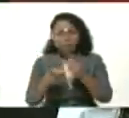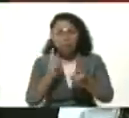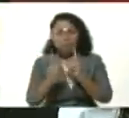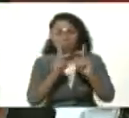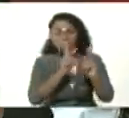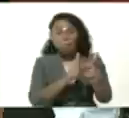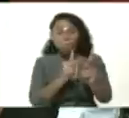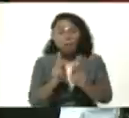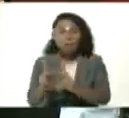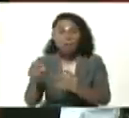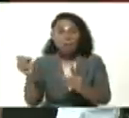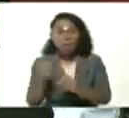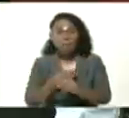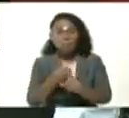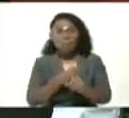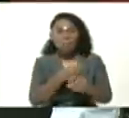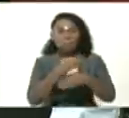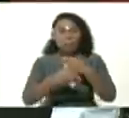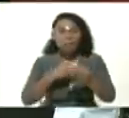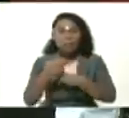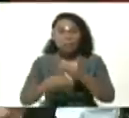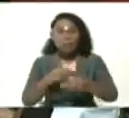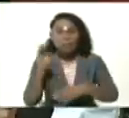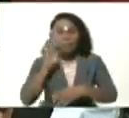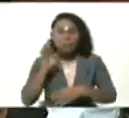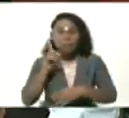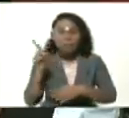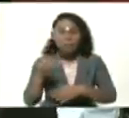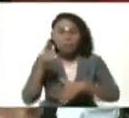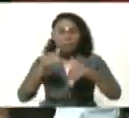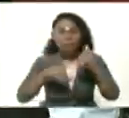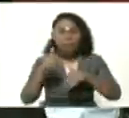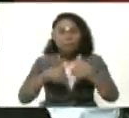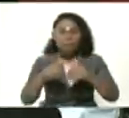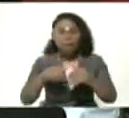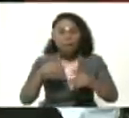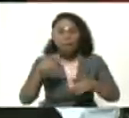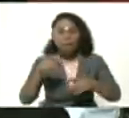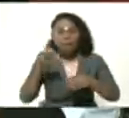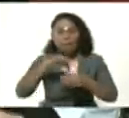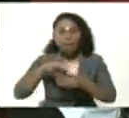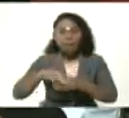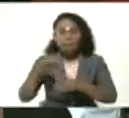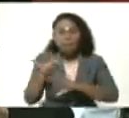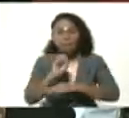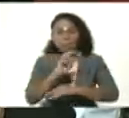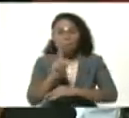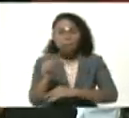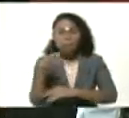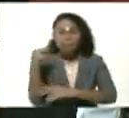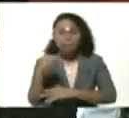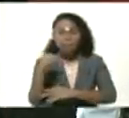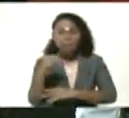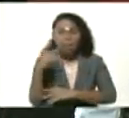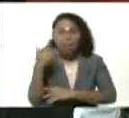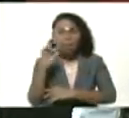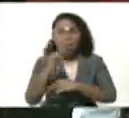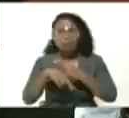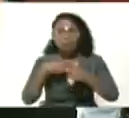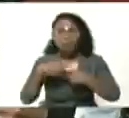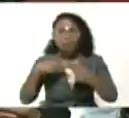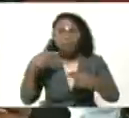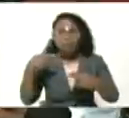planes para sabotear o boicotear estas elecciones regionales y municipales del 21 de noviembre. ¿Tiene la